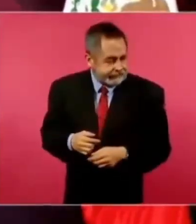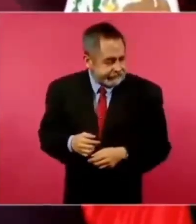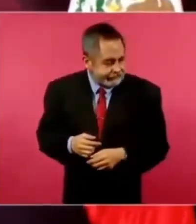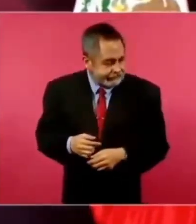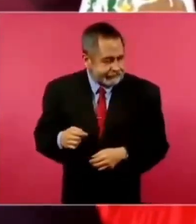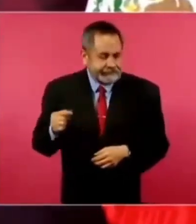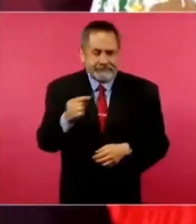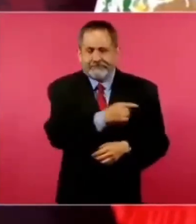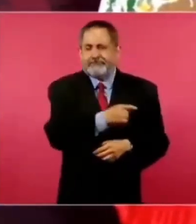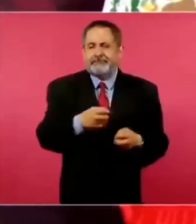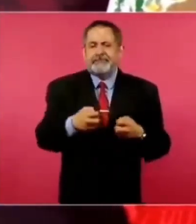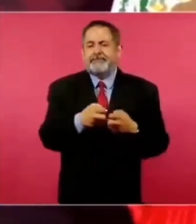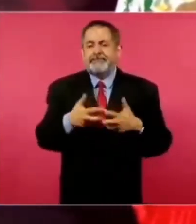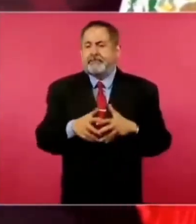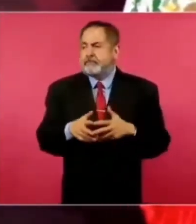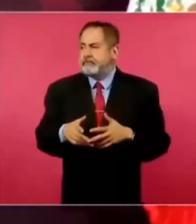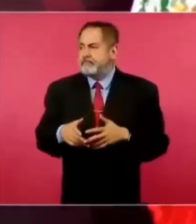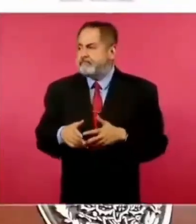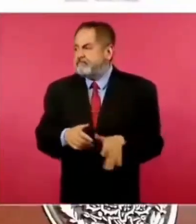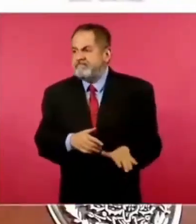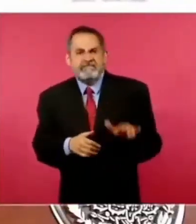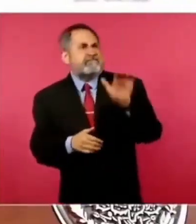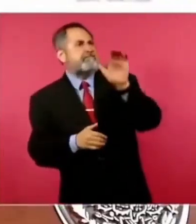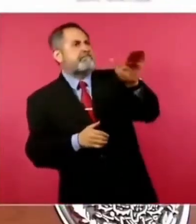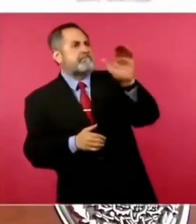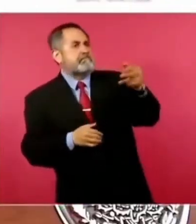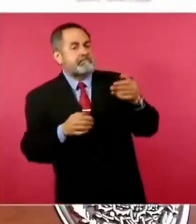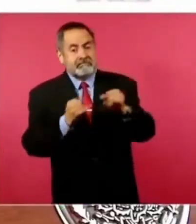nerviosismo en los